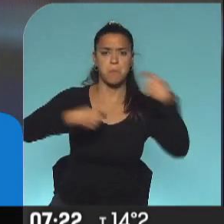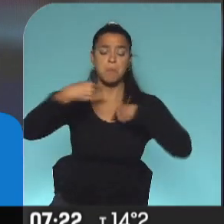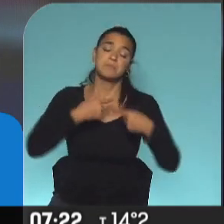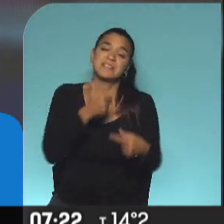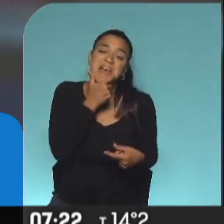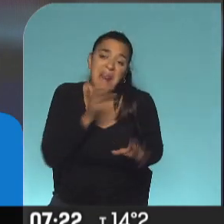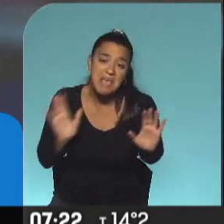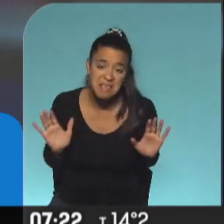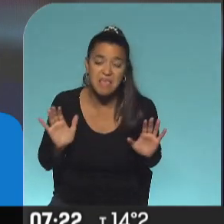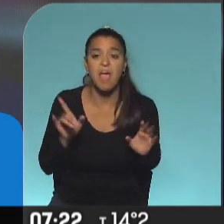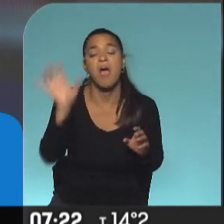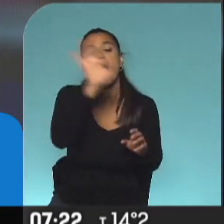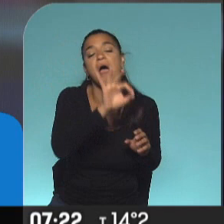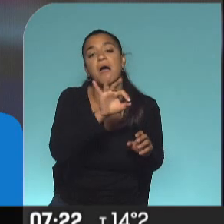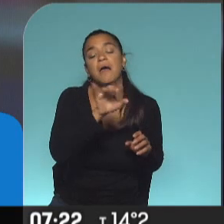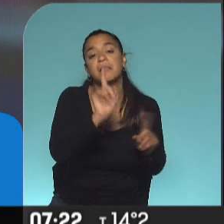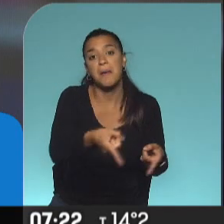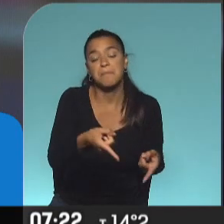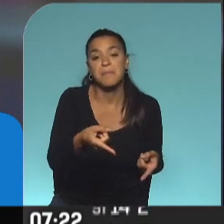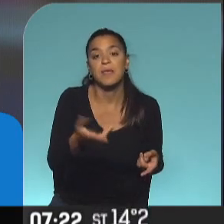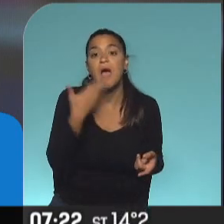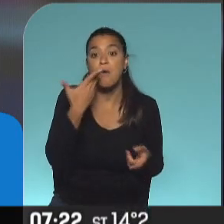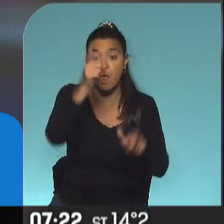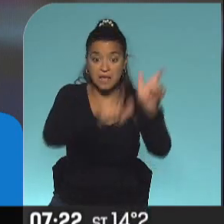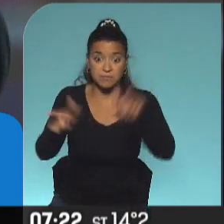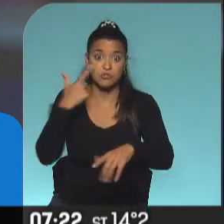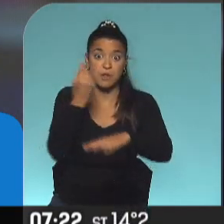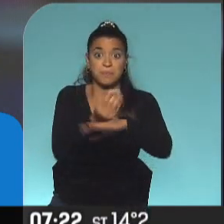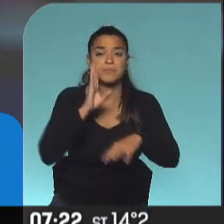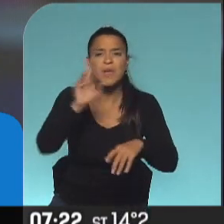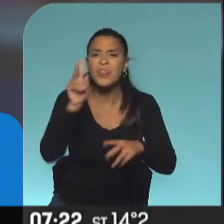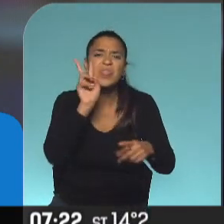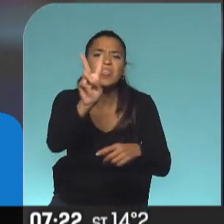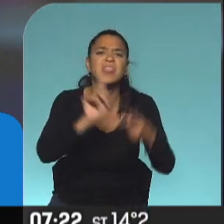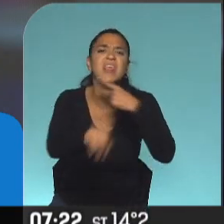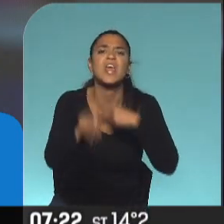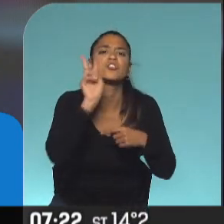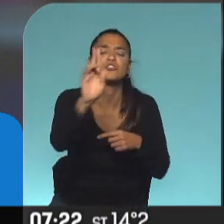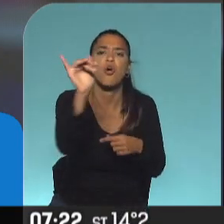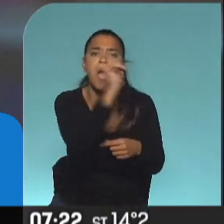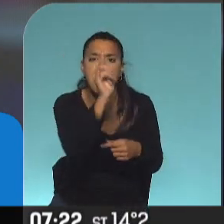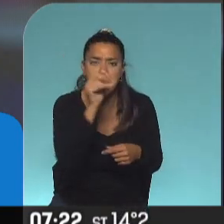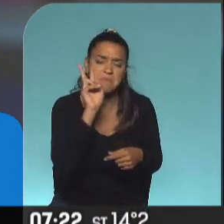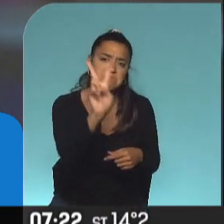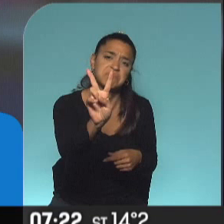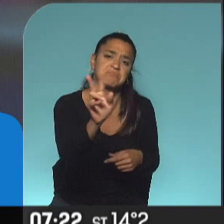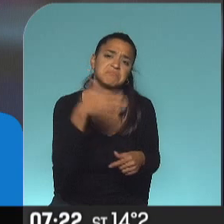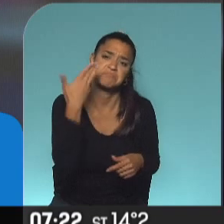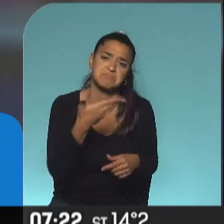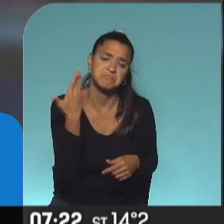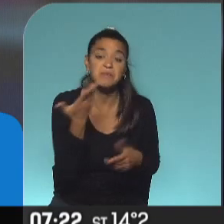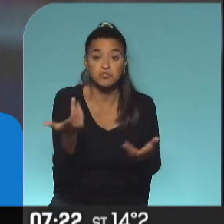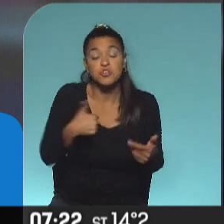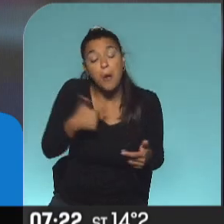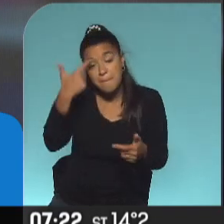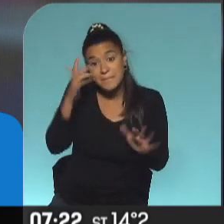reía. Le habló a los norteamericanos directamente a cámara en vez de hablarle a Trump o al moderador. Entonces, en ese sentido, me da la impresión